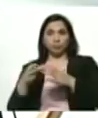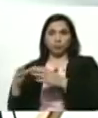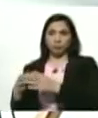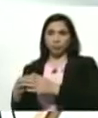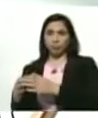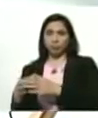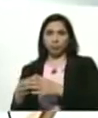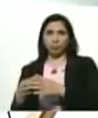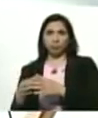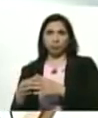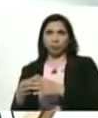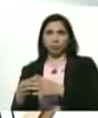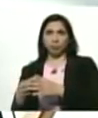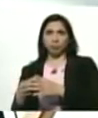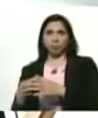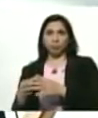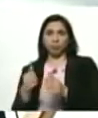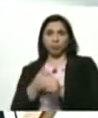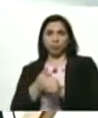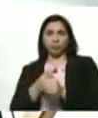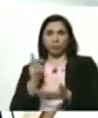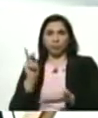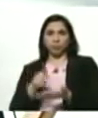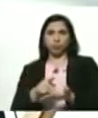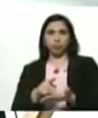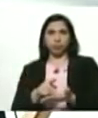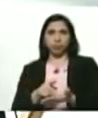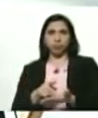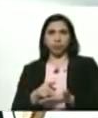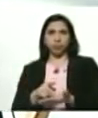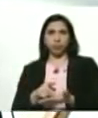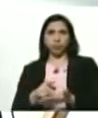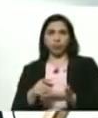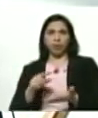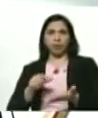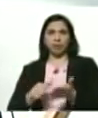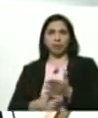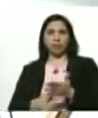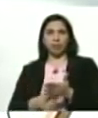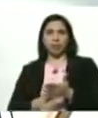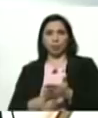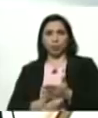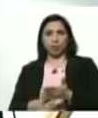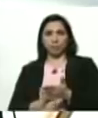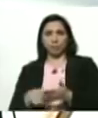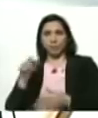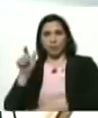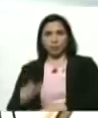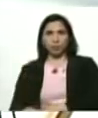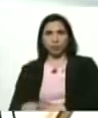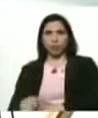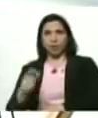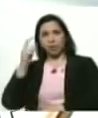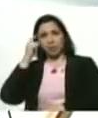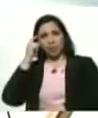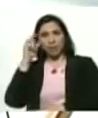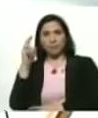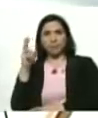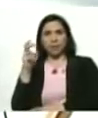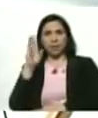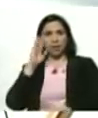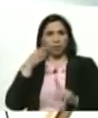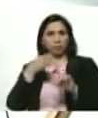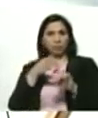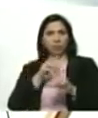asistencia a las agencias bancarias por el terminal de cédula de las personas hay un día el día viernes que será dedicado